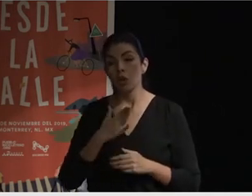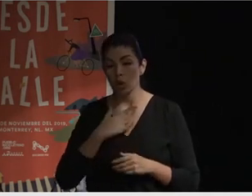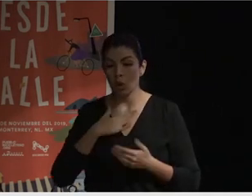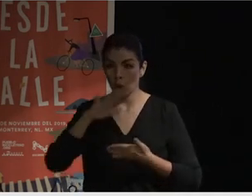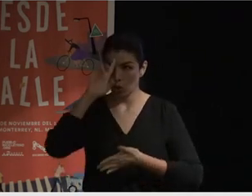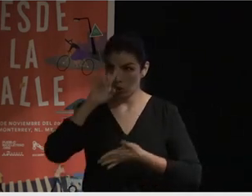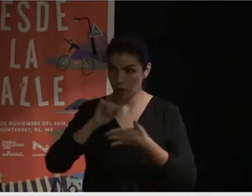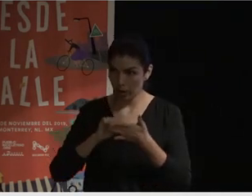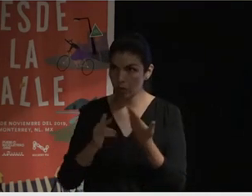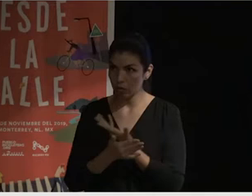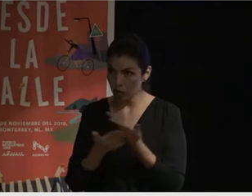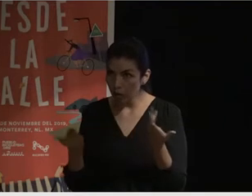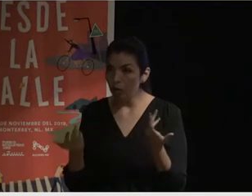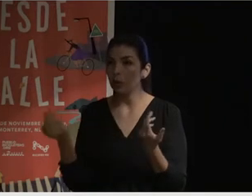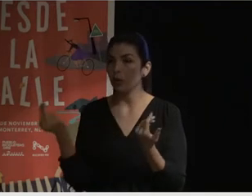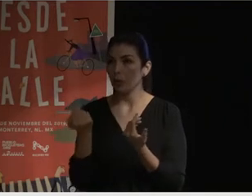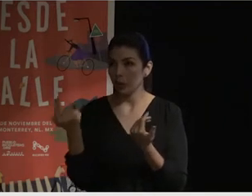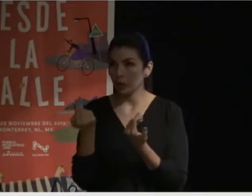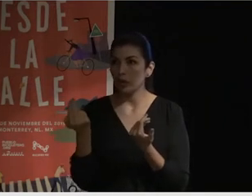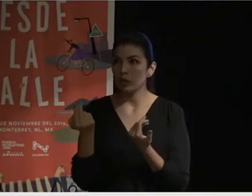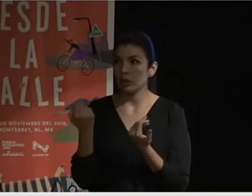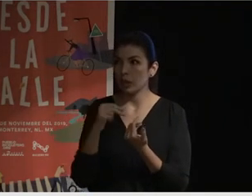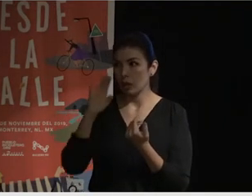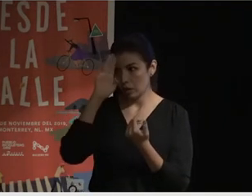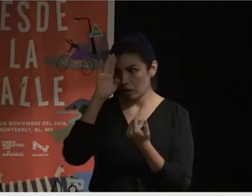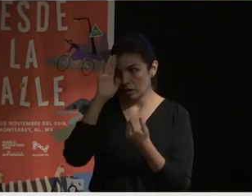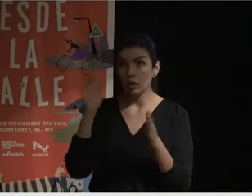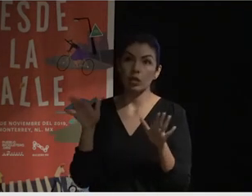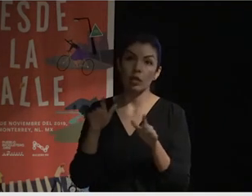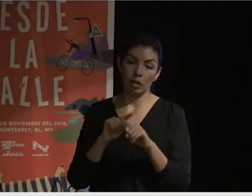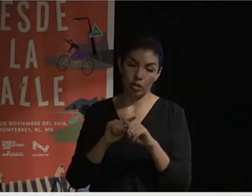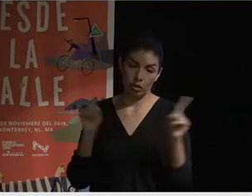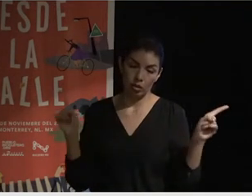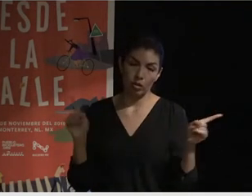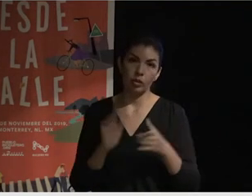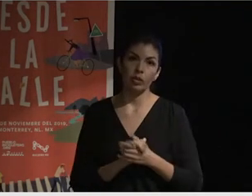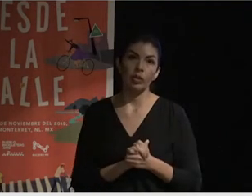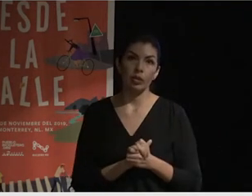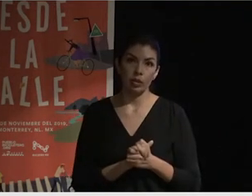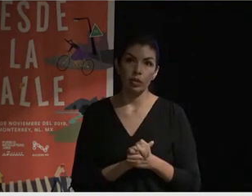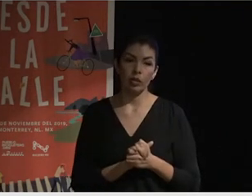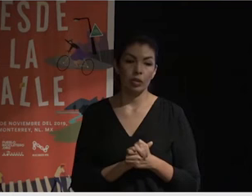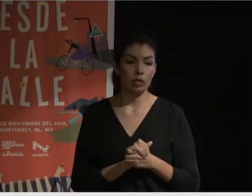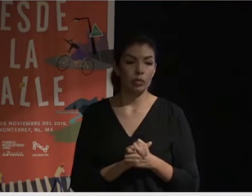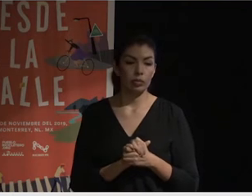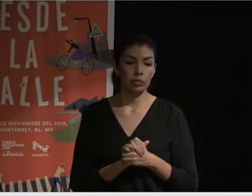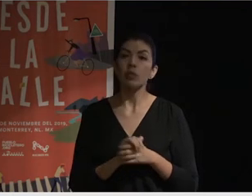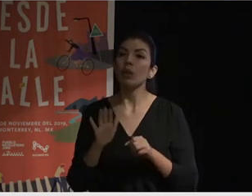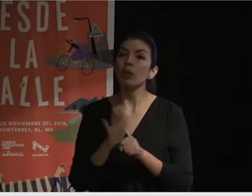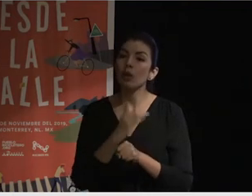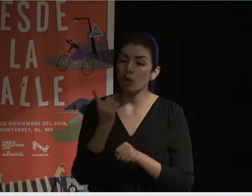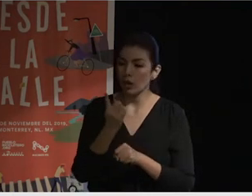Porque estudié cómo las clases medias, artistas y gente pues, más parecida a mi propia clase, ¿no? Creo que para estudiar esto